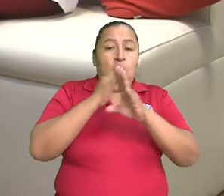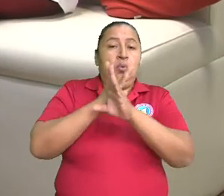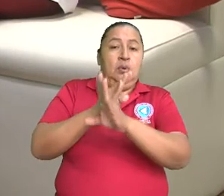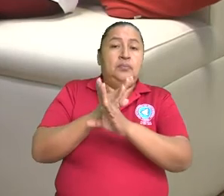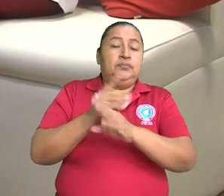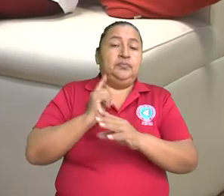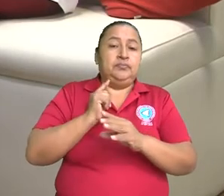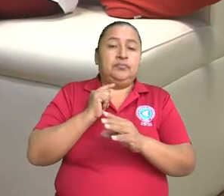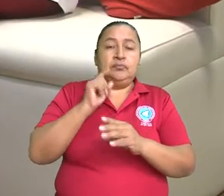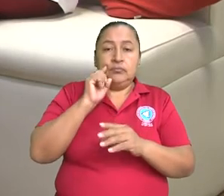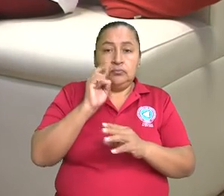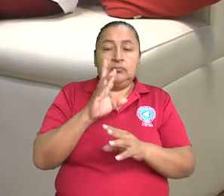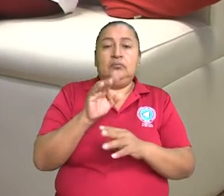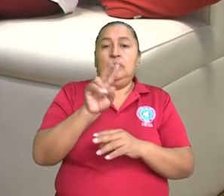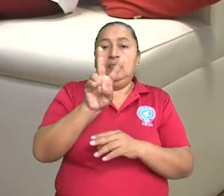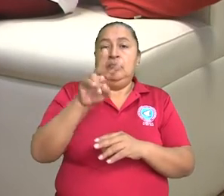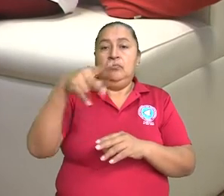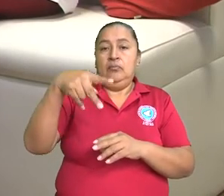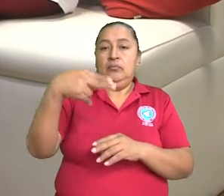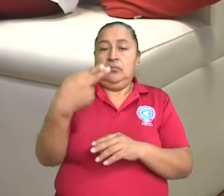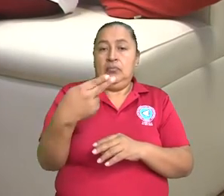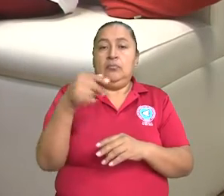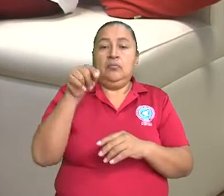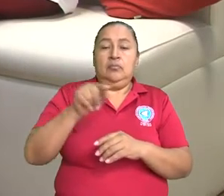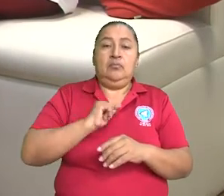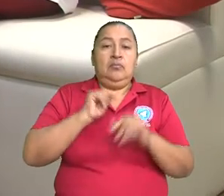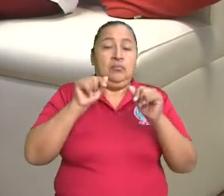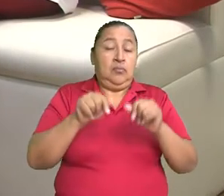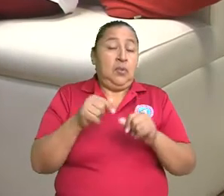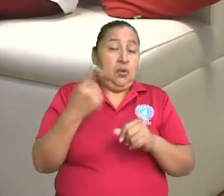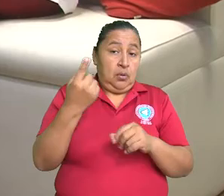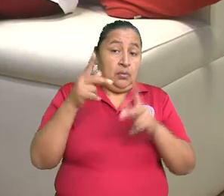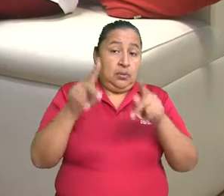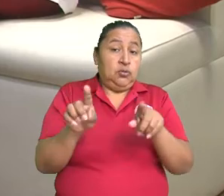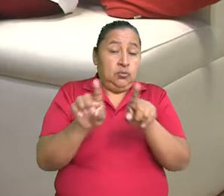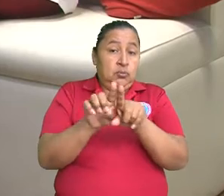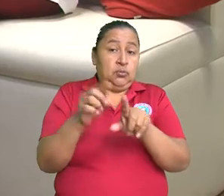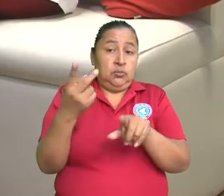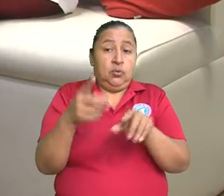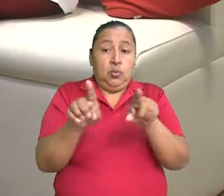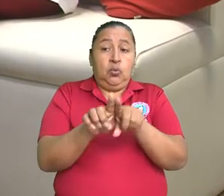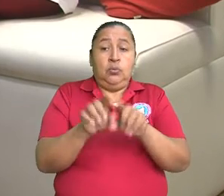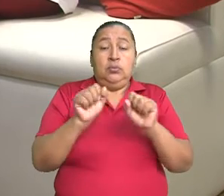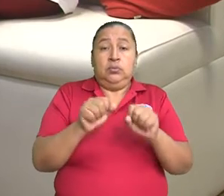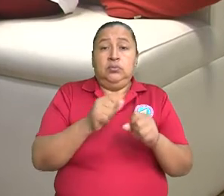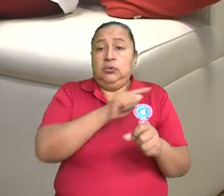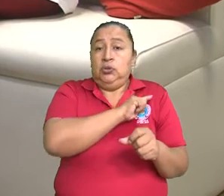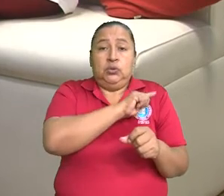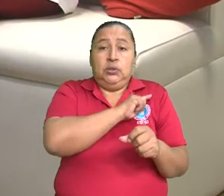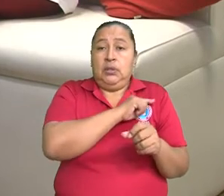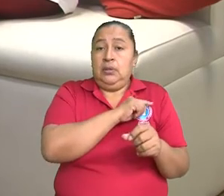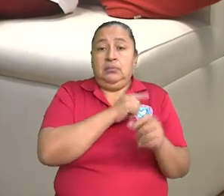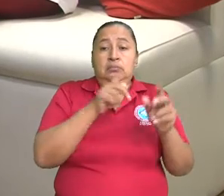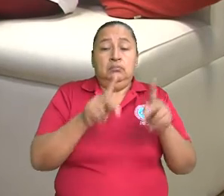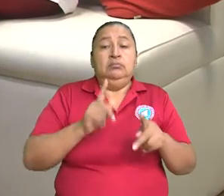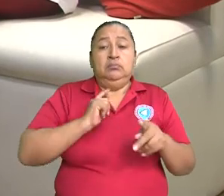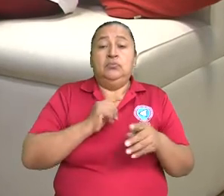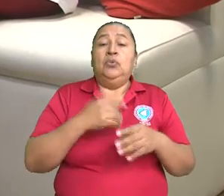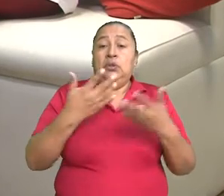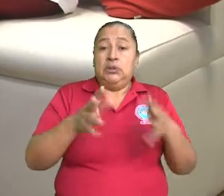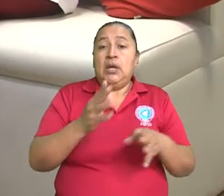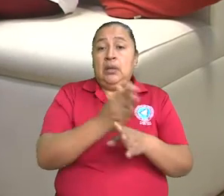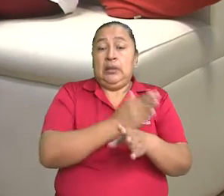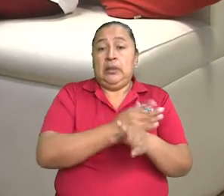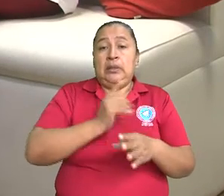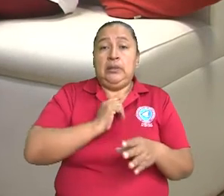del papiloma humano es una pareja que esté solamente con... Claro. Que, obviamente, y si no lo ha tenido también, porque sí. Si lo ha tenido,